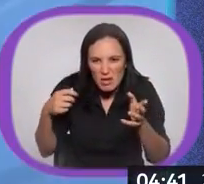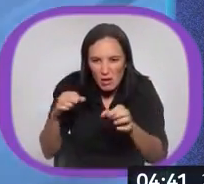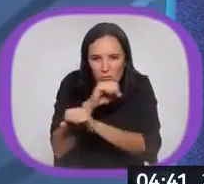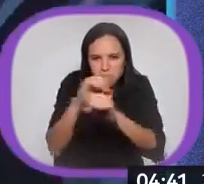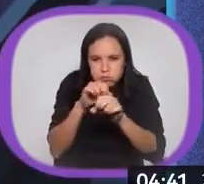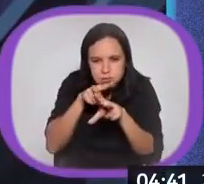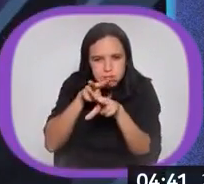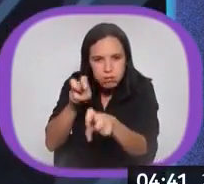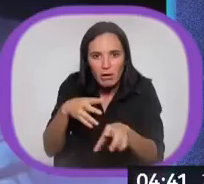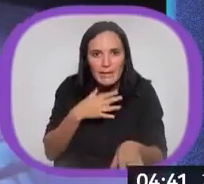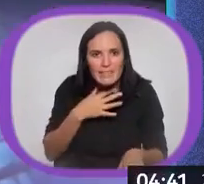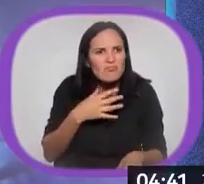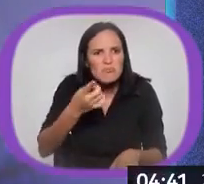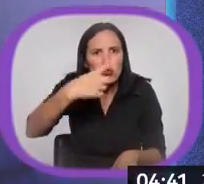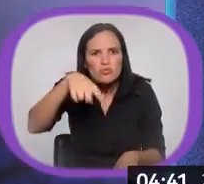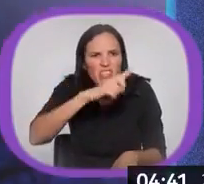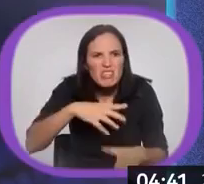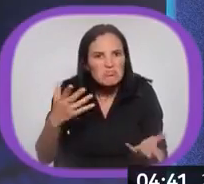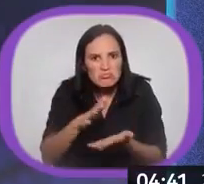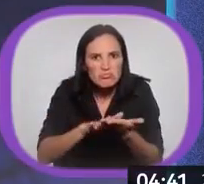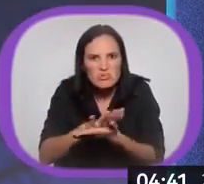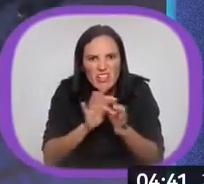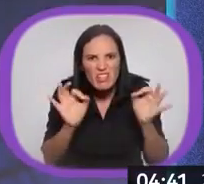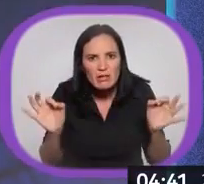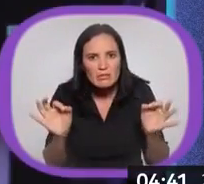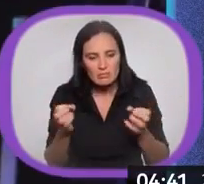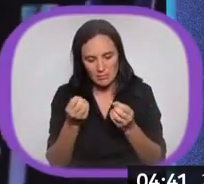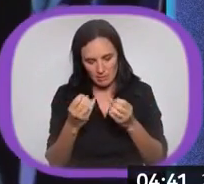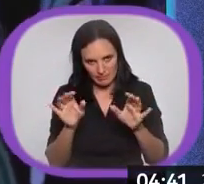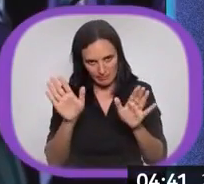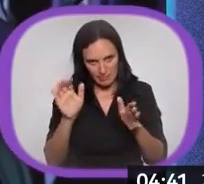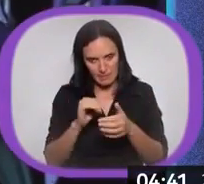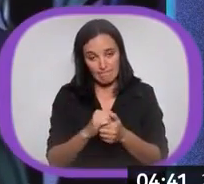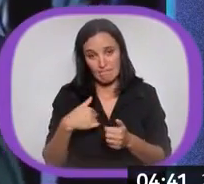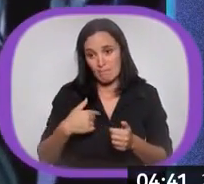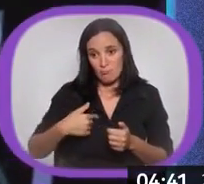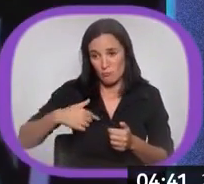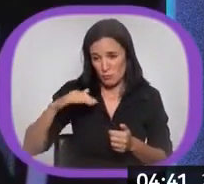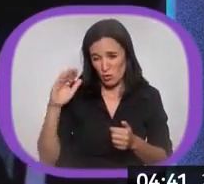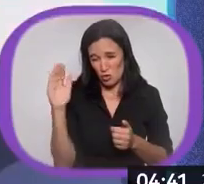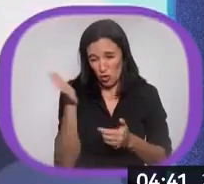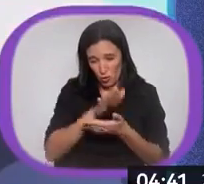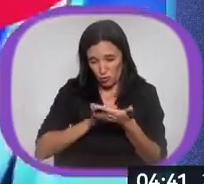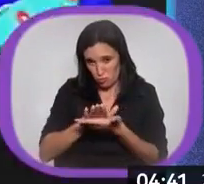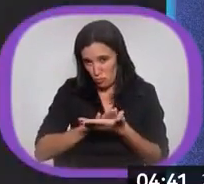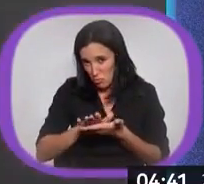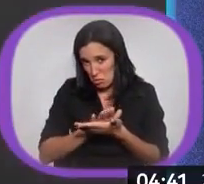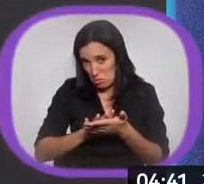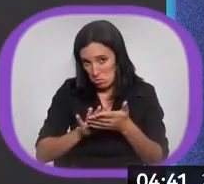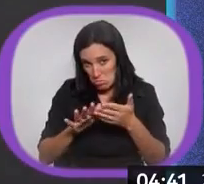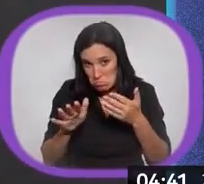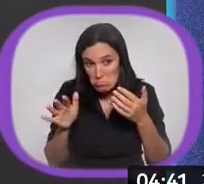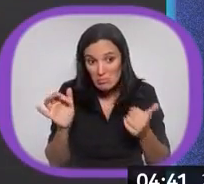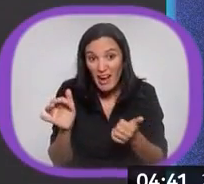lo han conseguido? Muy bien, Magnificencia, escucha esto. Ya tenía todo el zoológico y